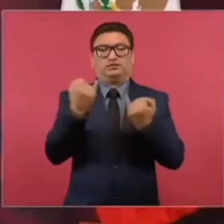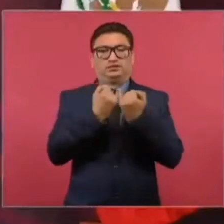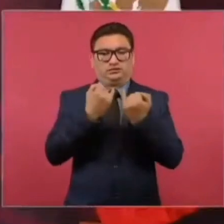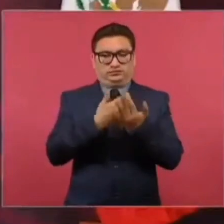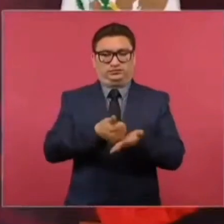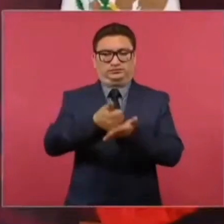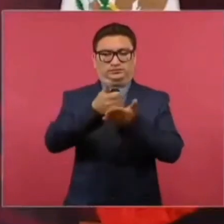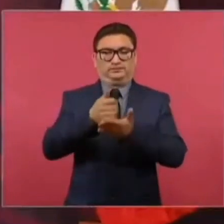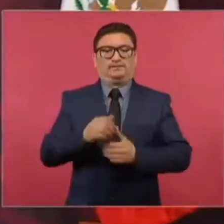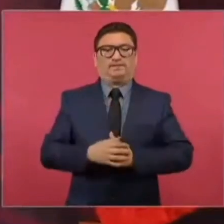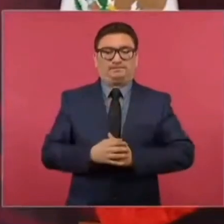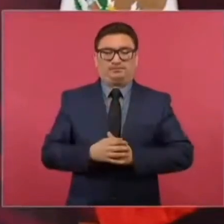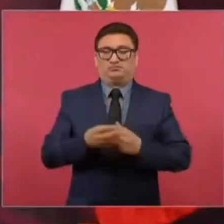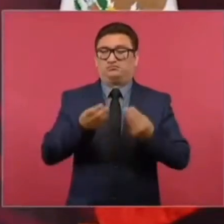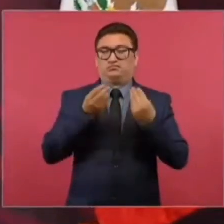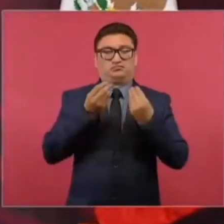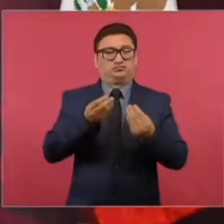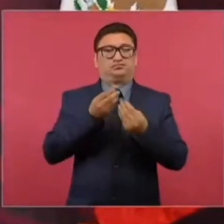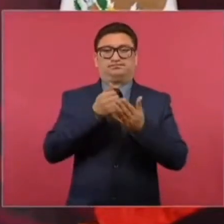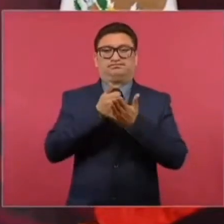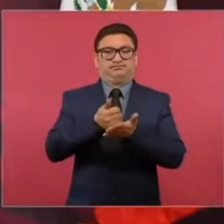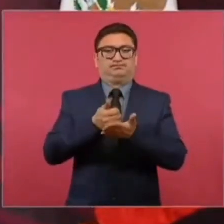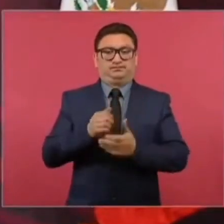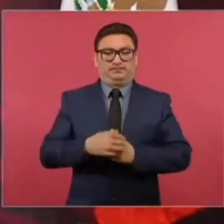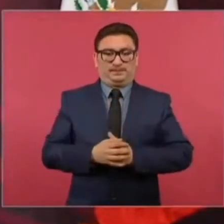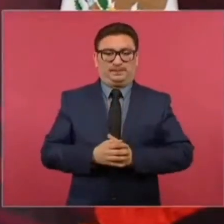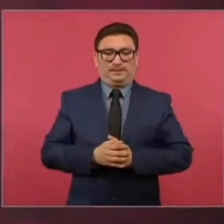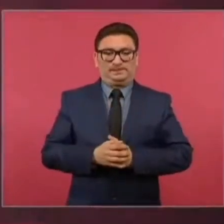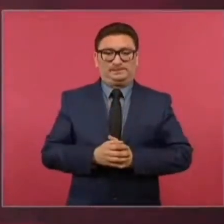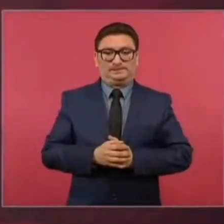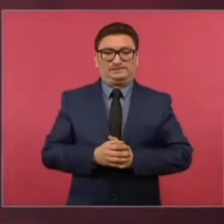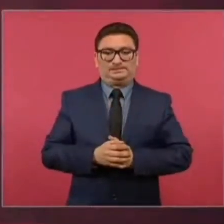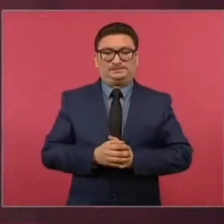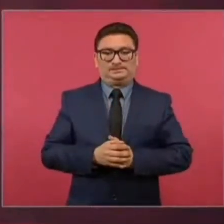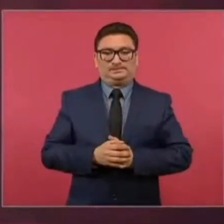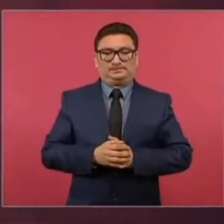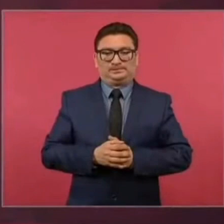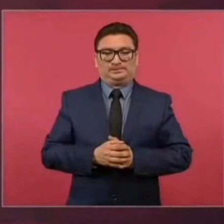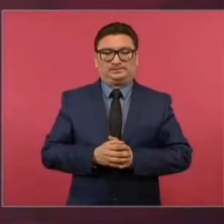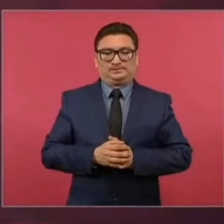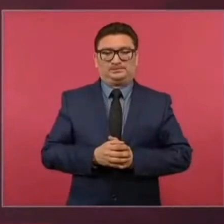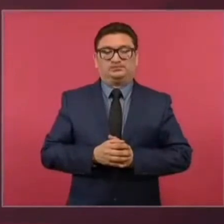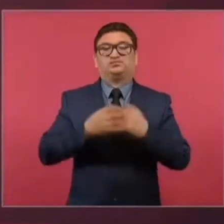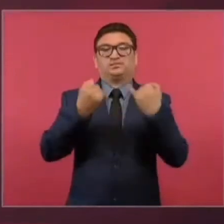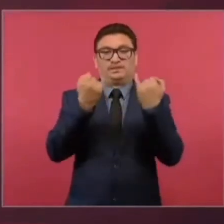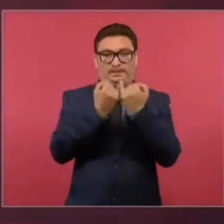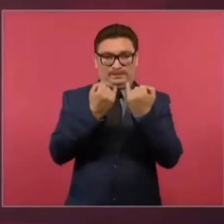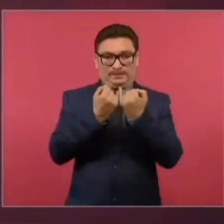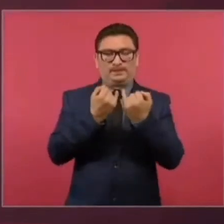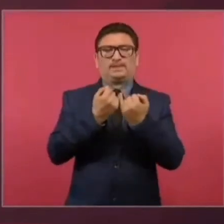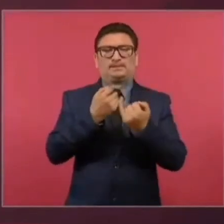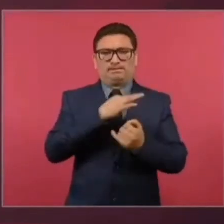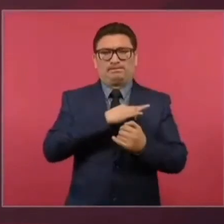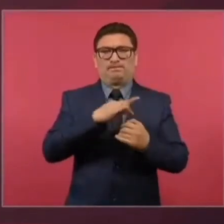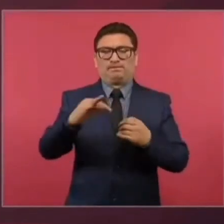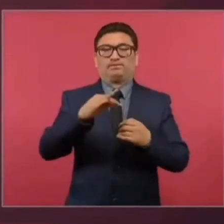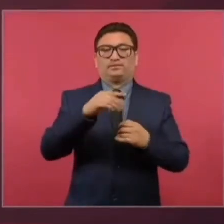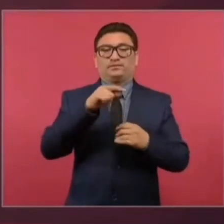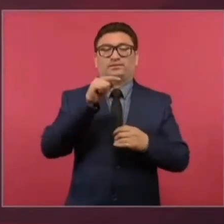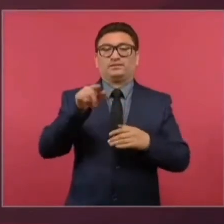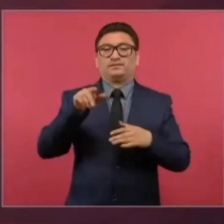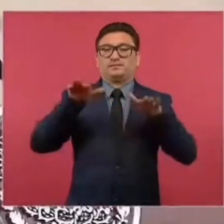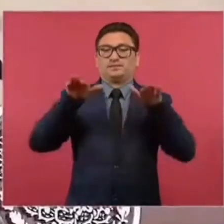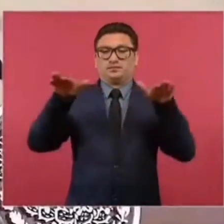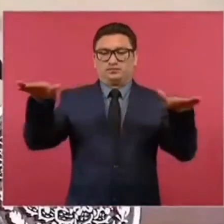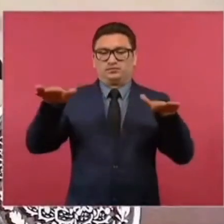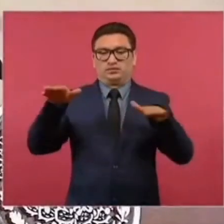esa obra va a ayudar muchísimo. Se va a poder trasladar de el